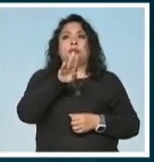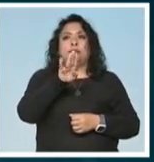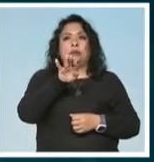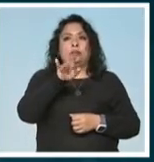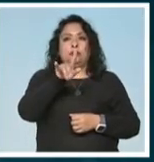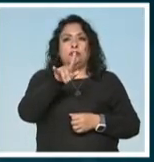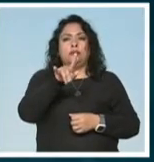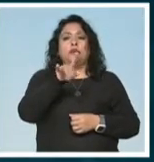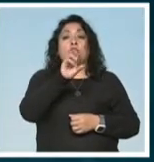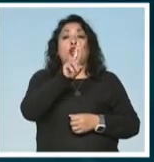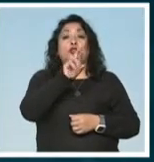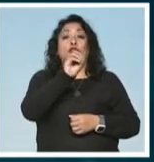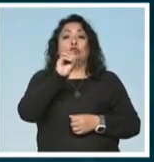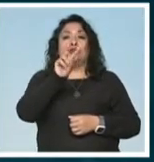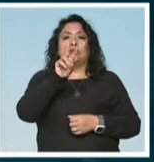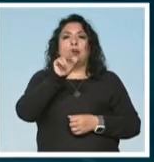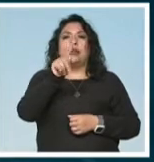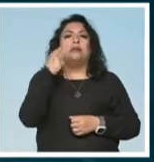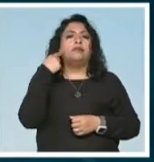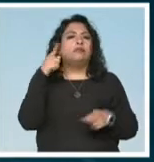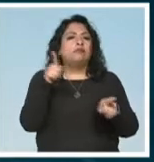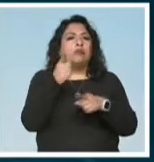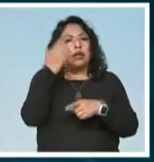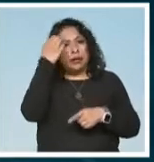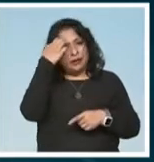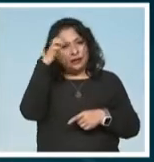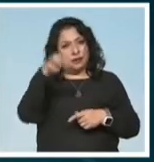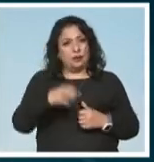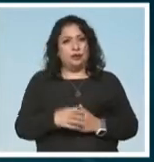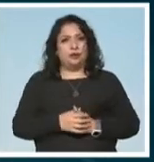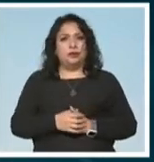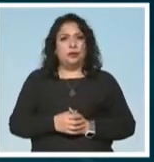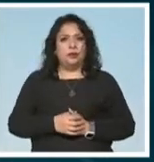y su exploración sonora de nostalgia.